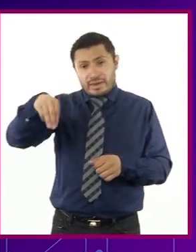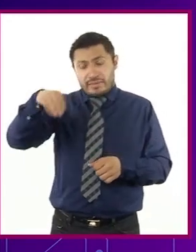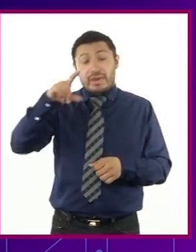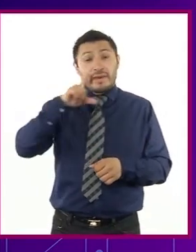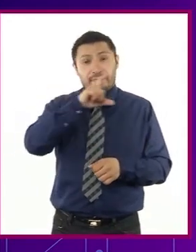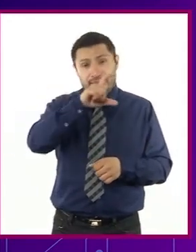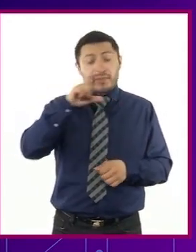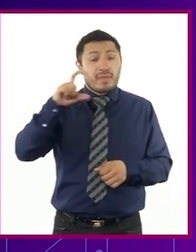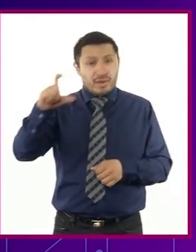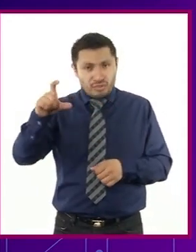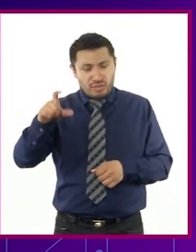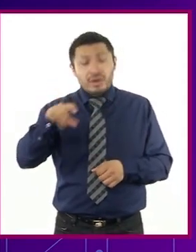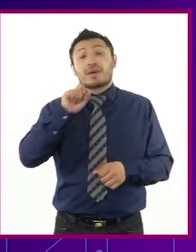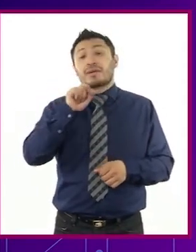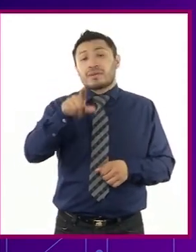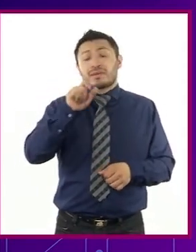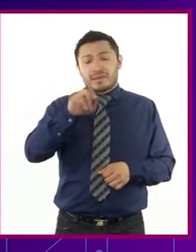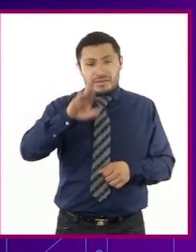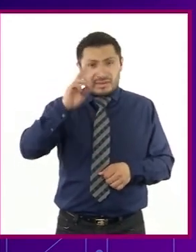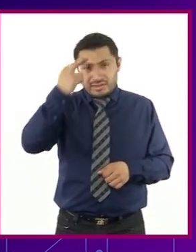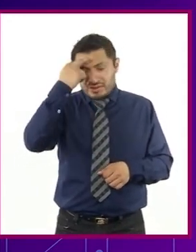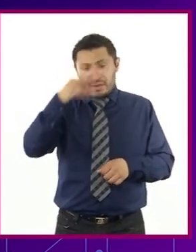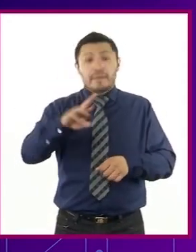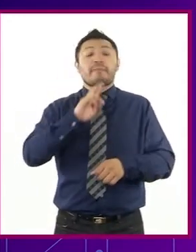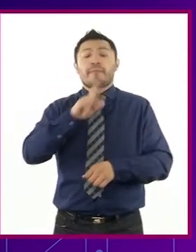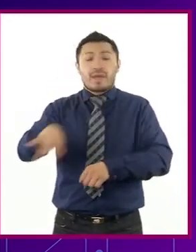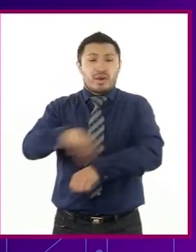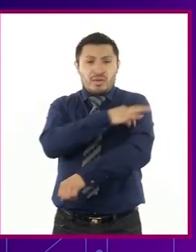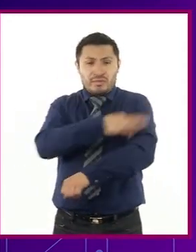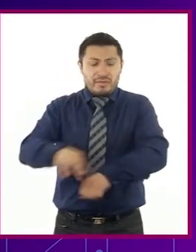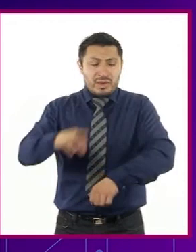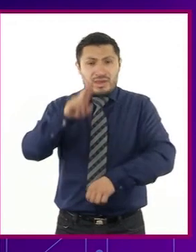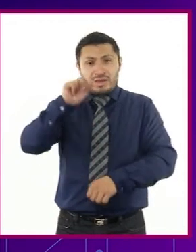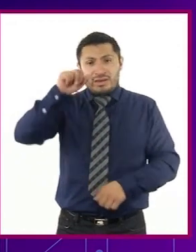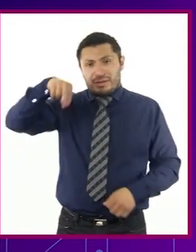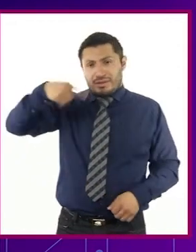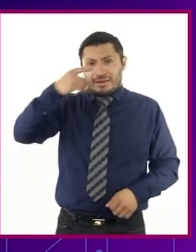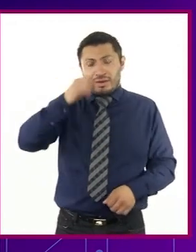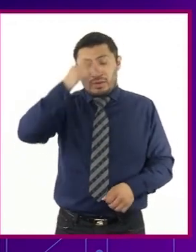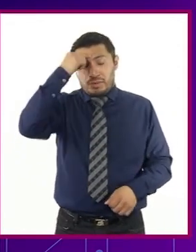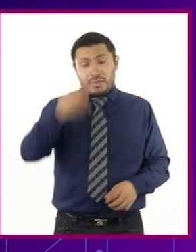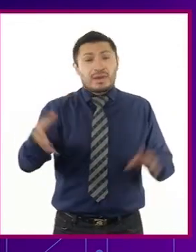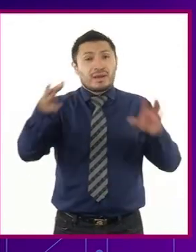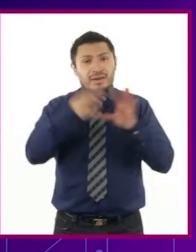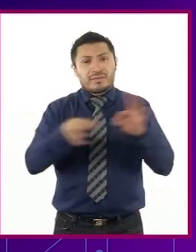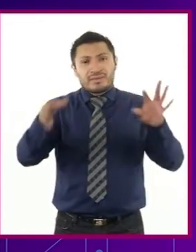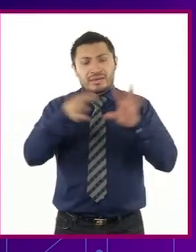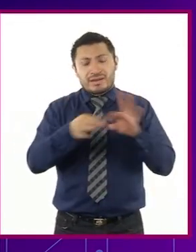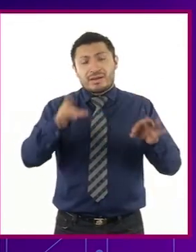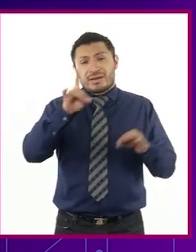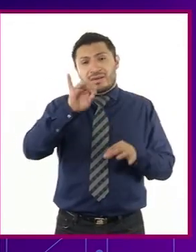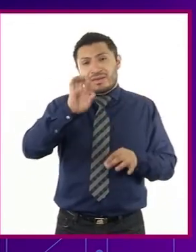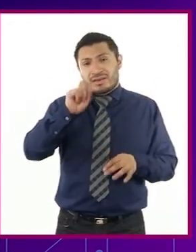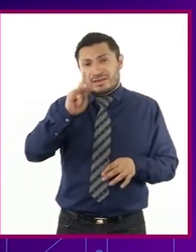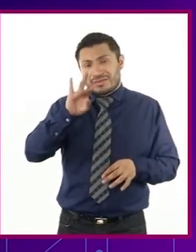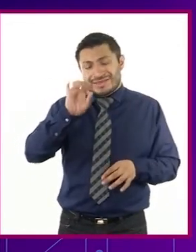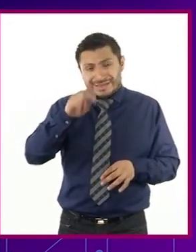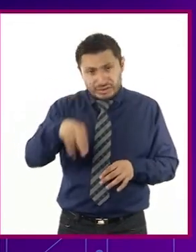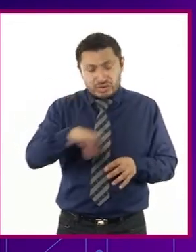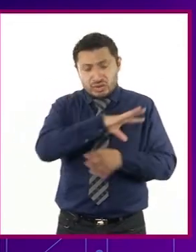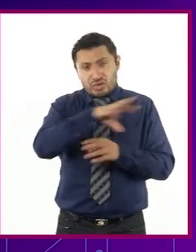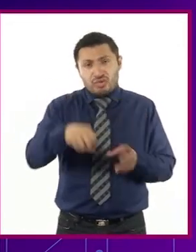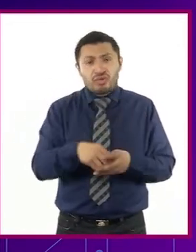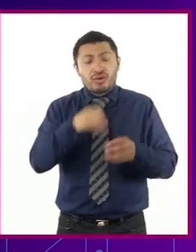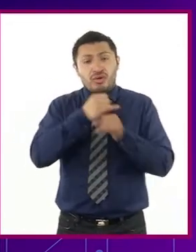Además, es considerada una mejor medida que el rango para describir la dispersión en un conjunto de datos, pues a diferencia